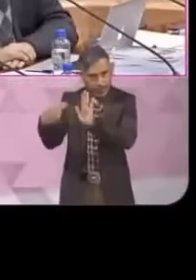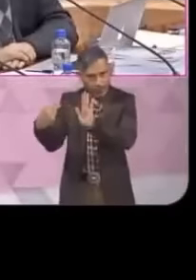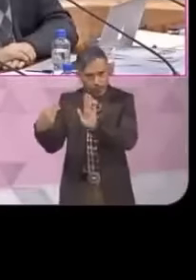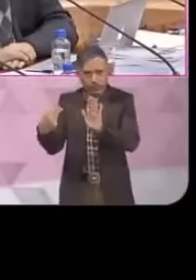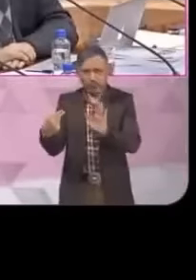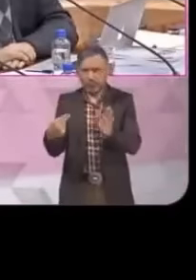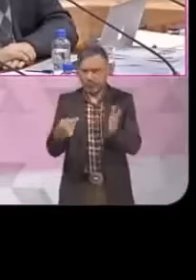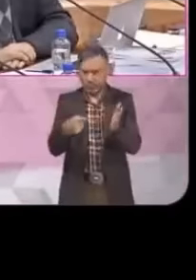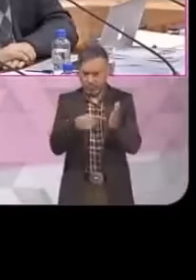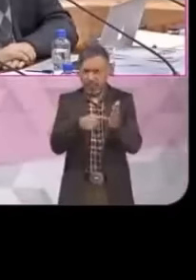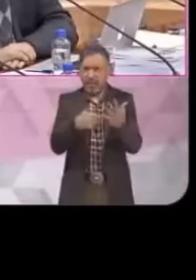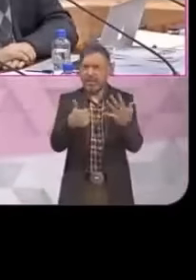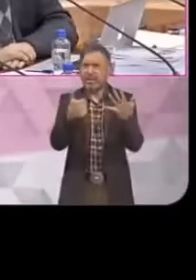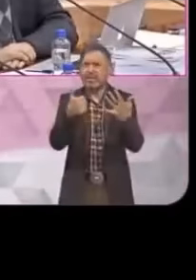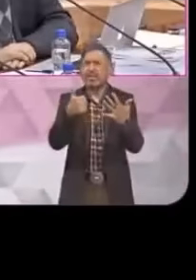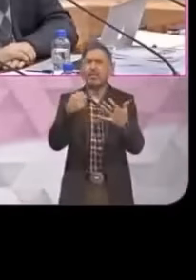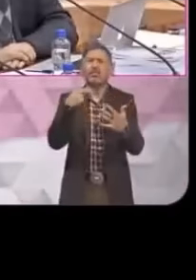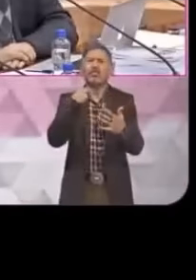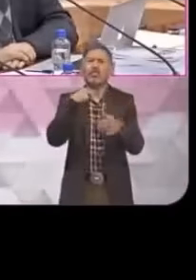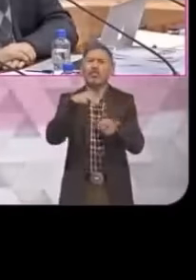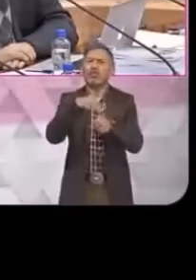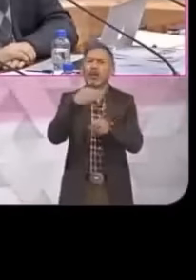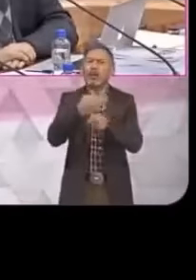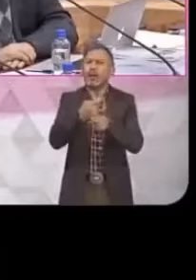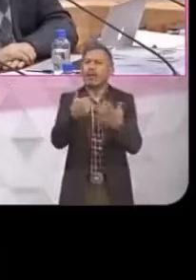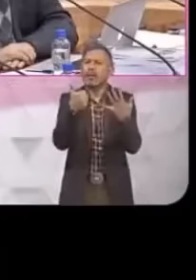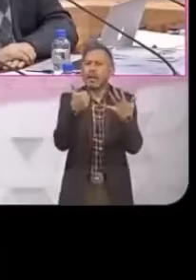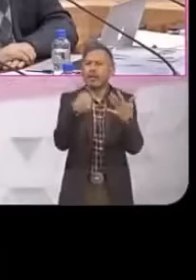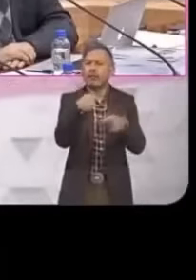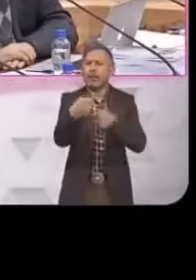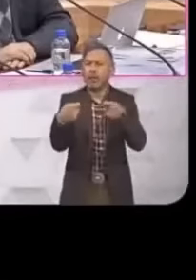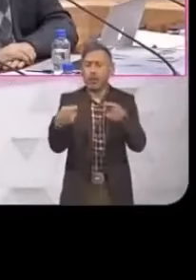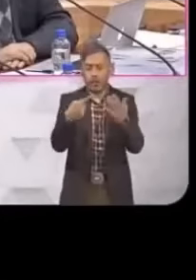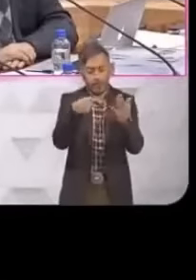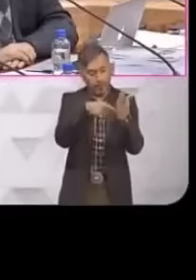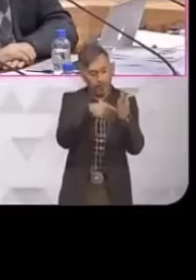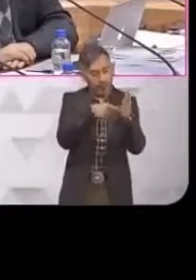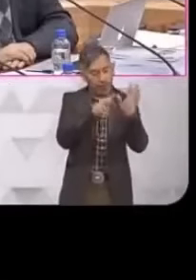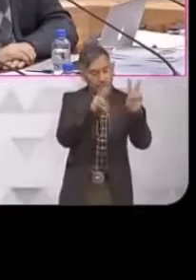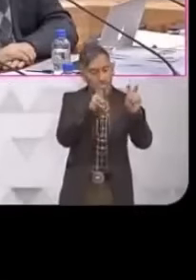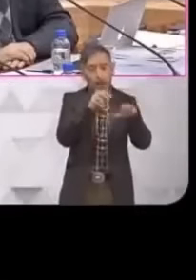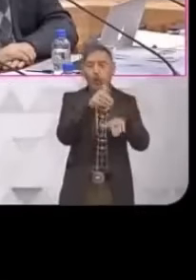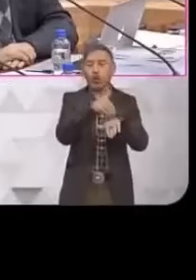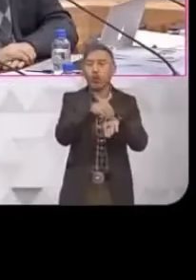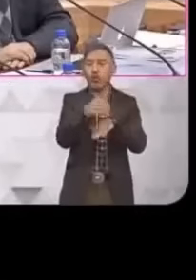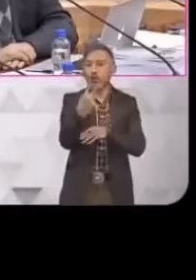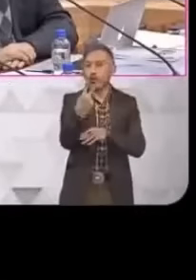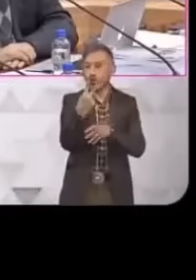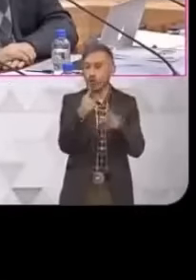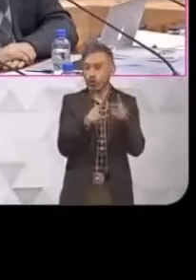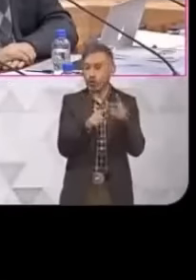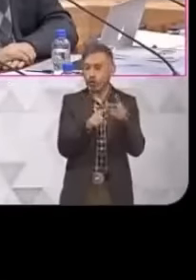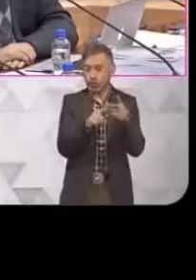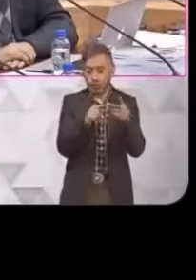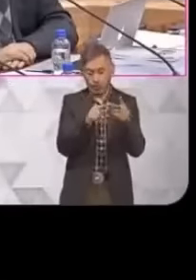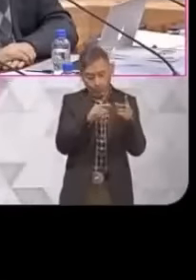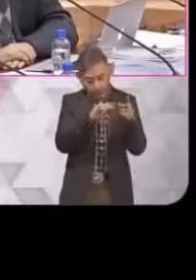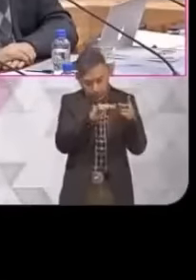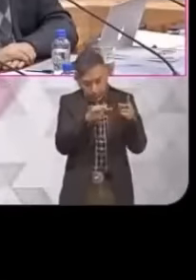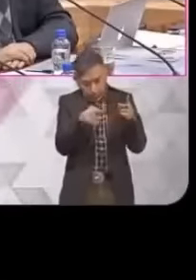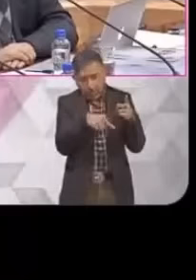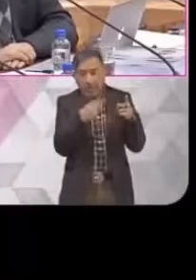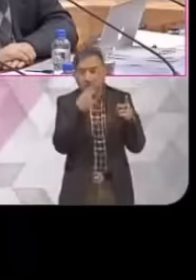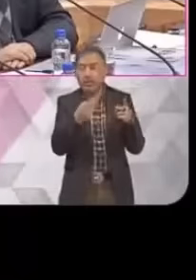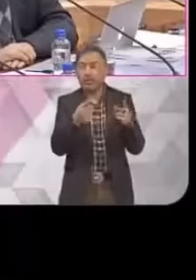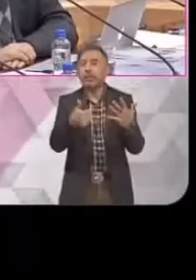notarías. Aquí está, mire, es el punto, del punto 2, es, aquí está, 6 notarías. No sé